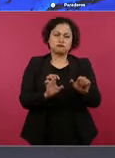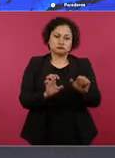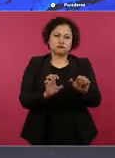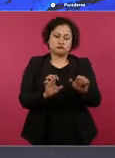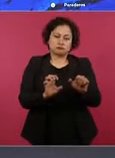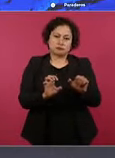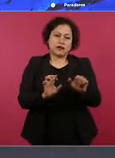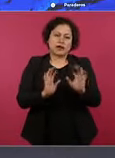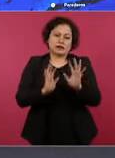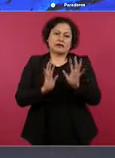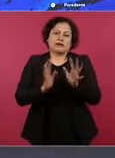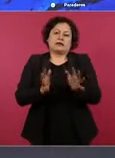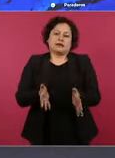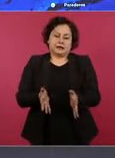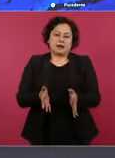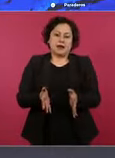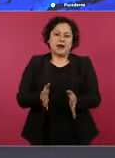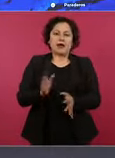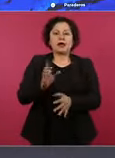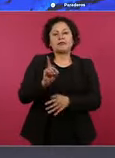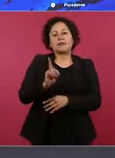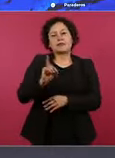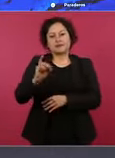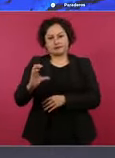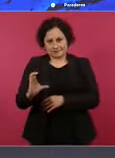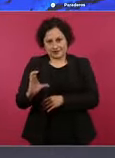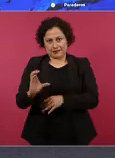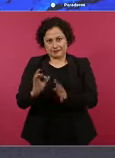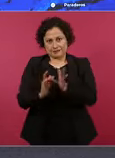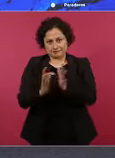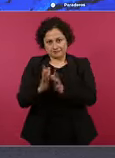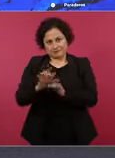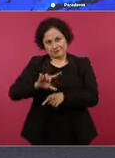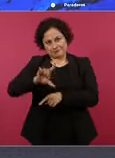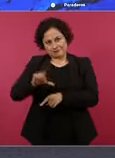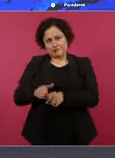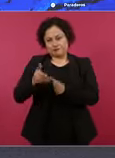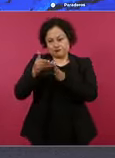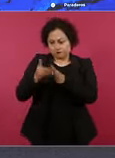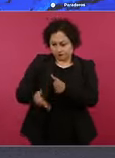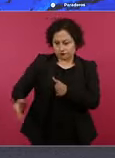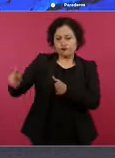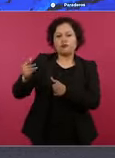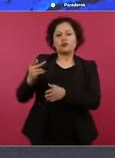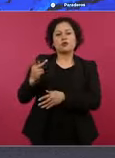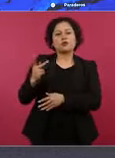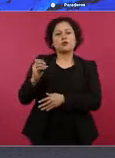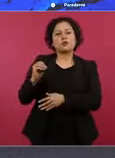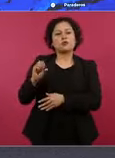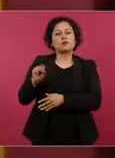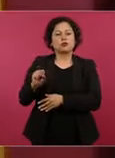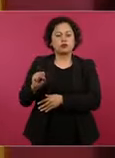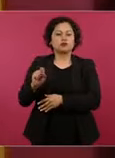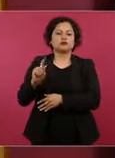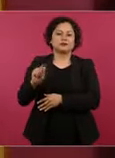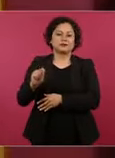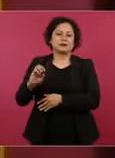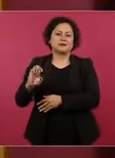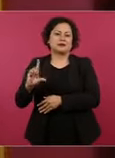era cristiana, y ya el periodo posclásico, que llega hasta